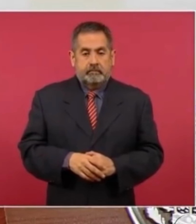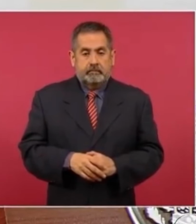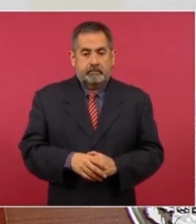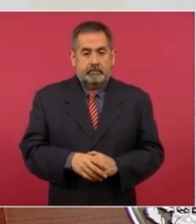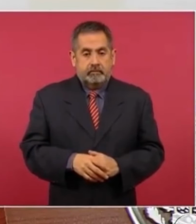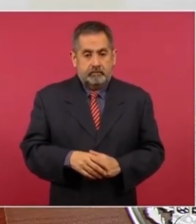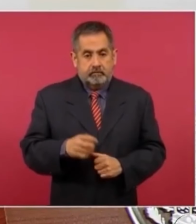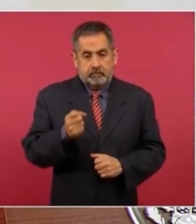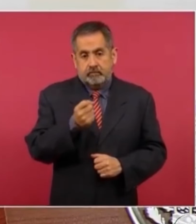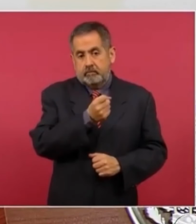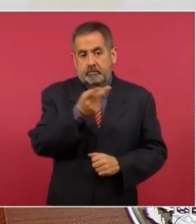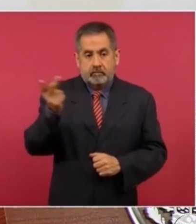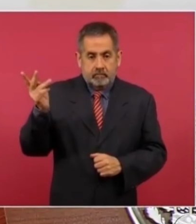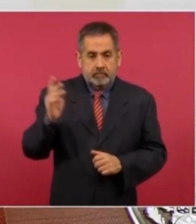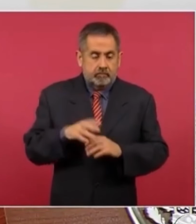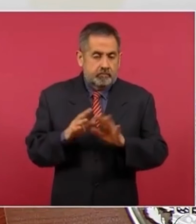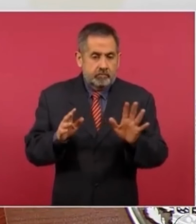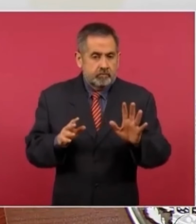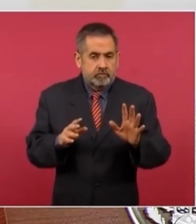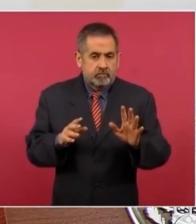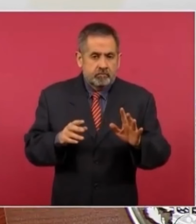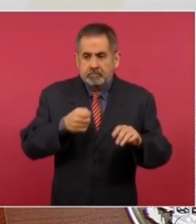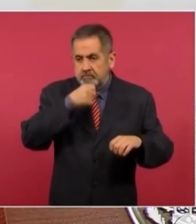están grandes, pero quieren caminar, o sea.